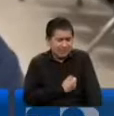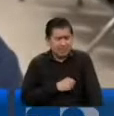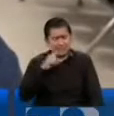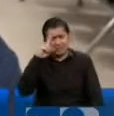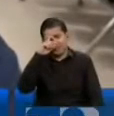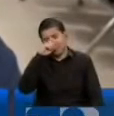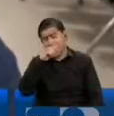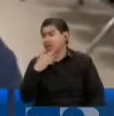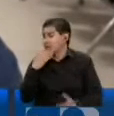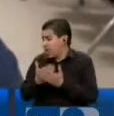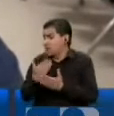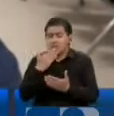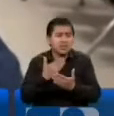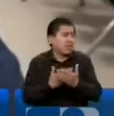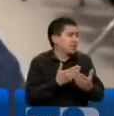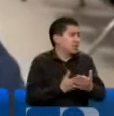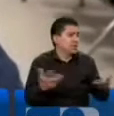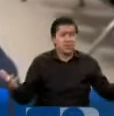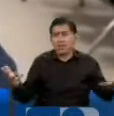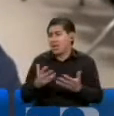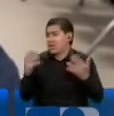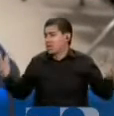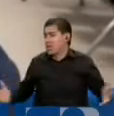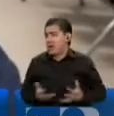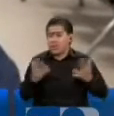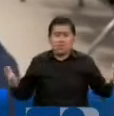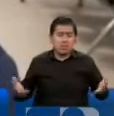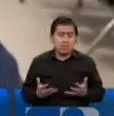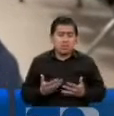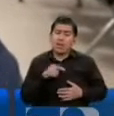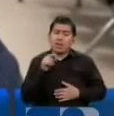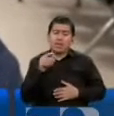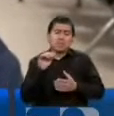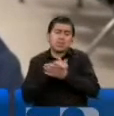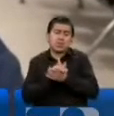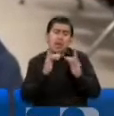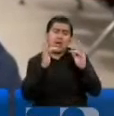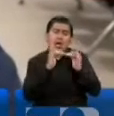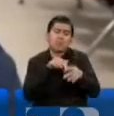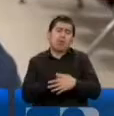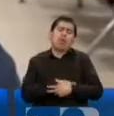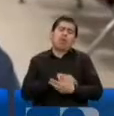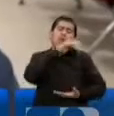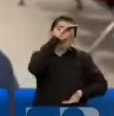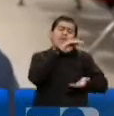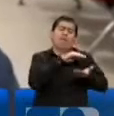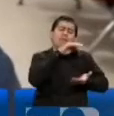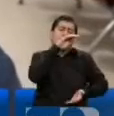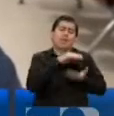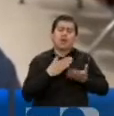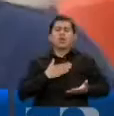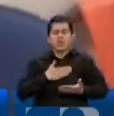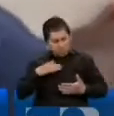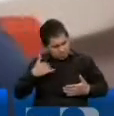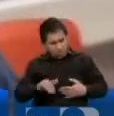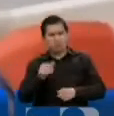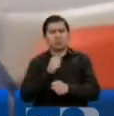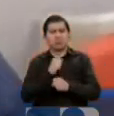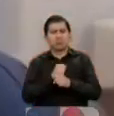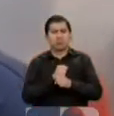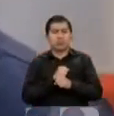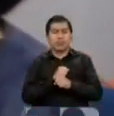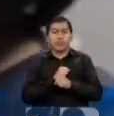y todo el cariño que hemos recibido los dos, él desde su cama y yo todo el tiempo deambulando en mi hospital.